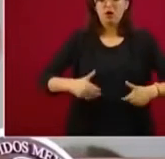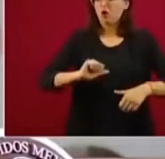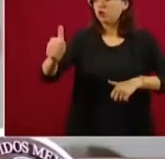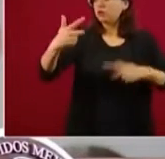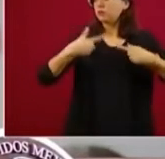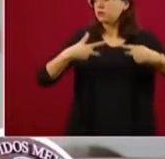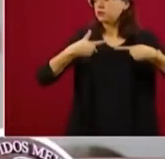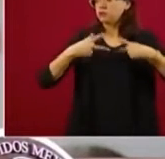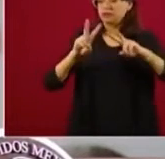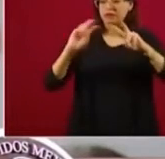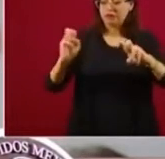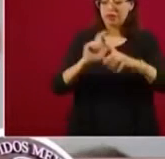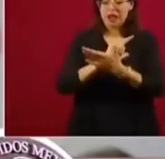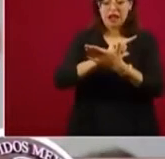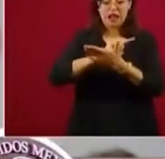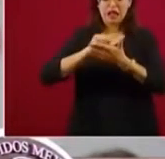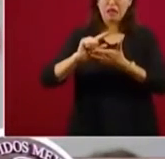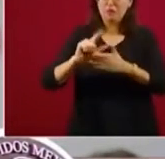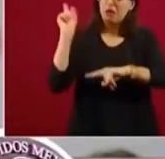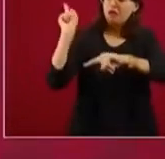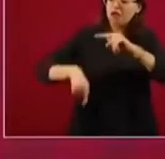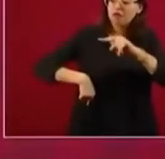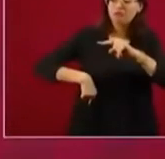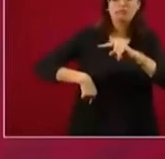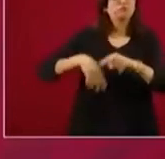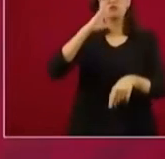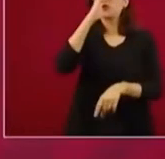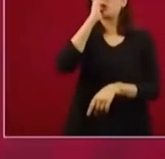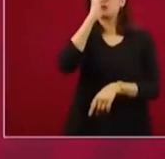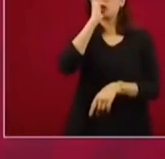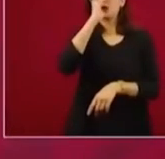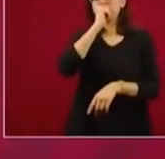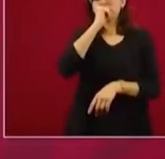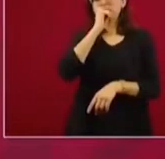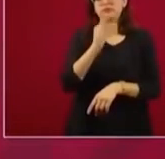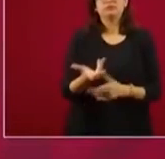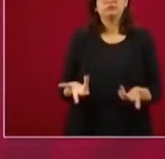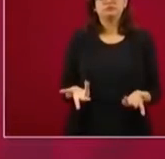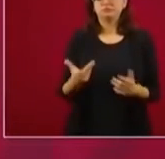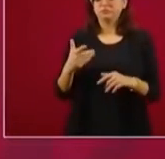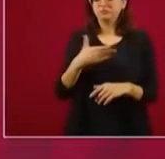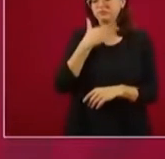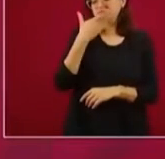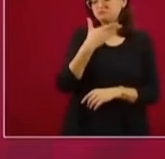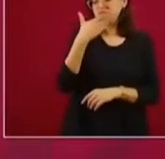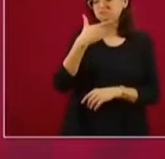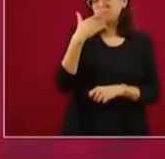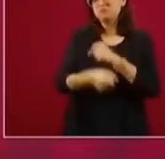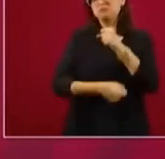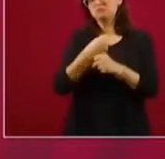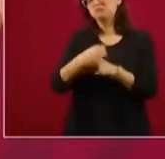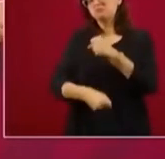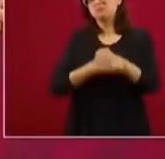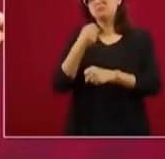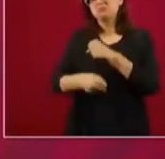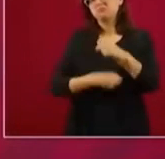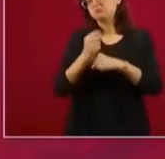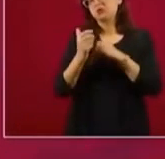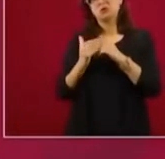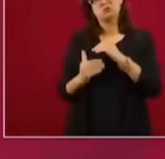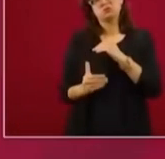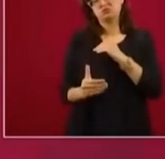de muertos y nos acercamos a Italia, que a diferencia de México, ha estado bajando el número de casos. Y aquí día a día